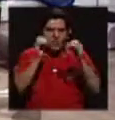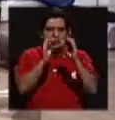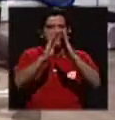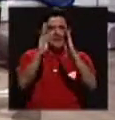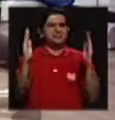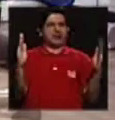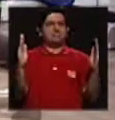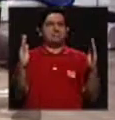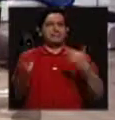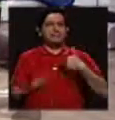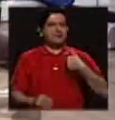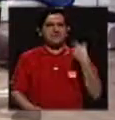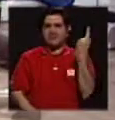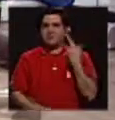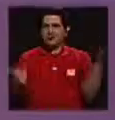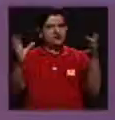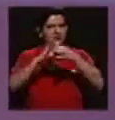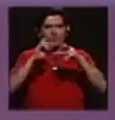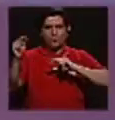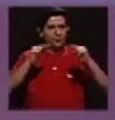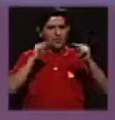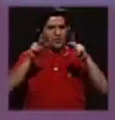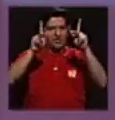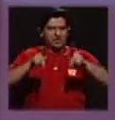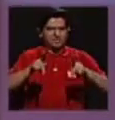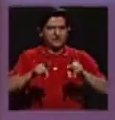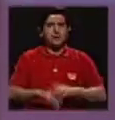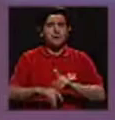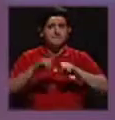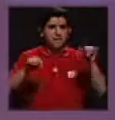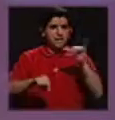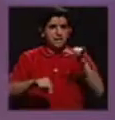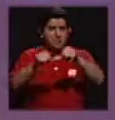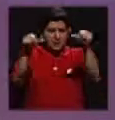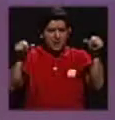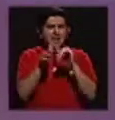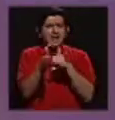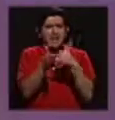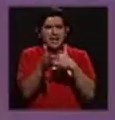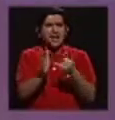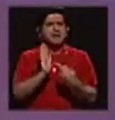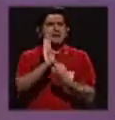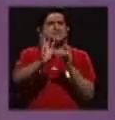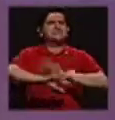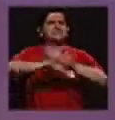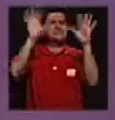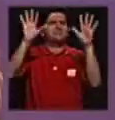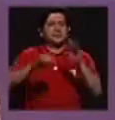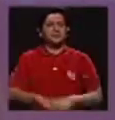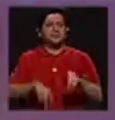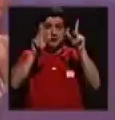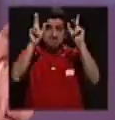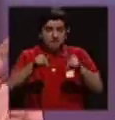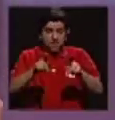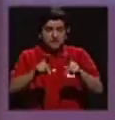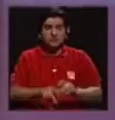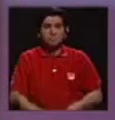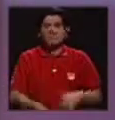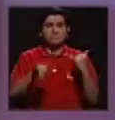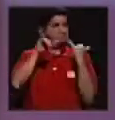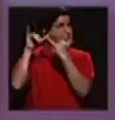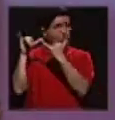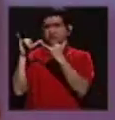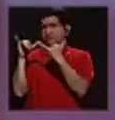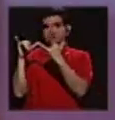grande, que no tiene que ver únicamente con trata, pero que en realidad en este sector tan vulnerable se refleja muy claramente. Genera que las personas o no